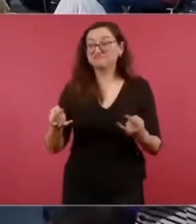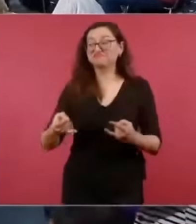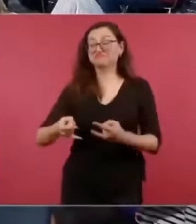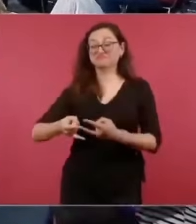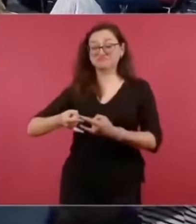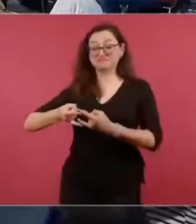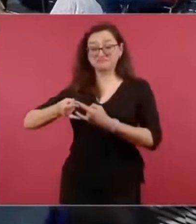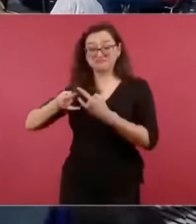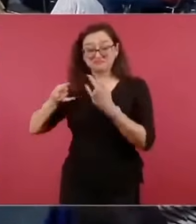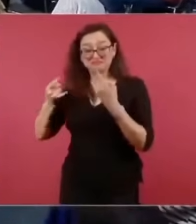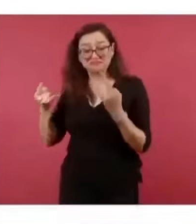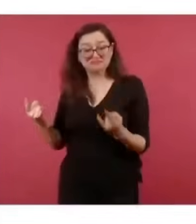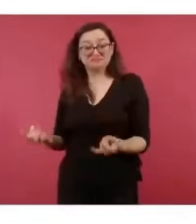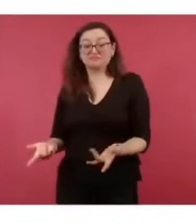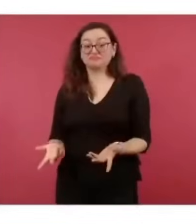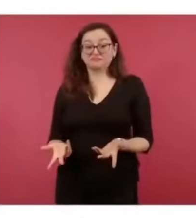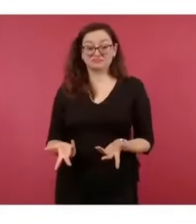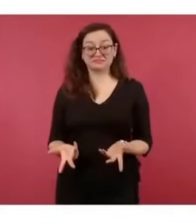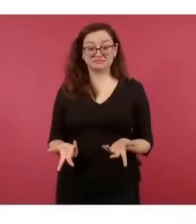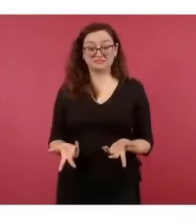Porque aquí